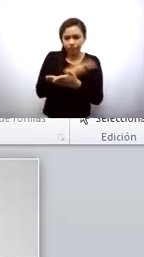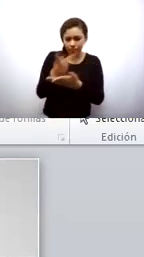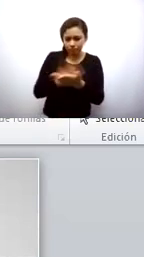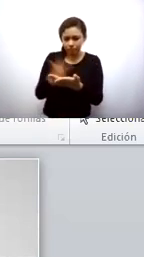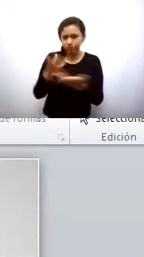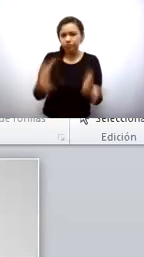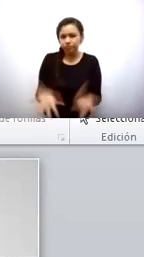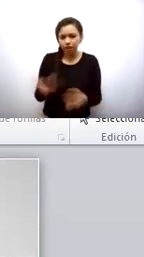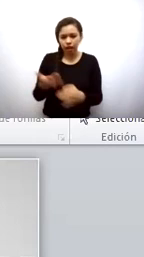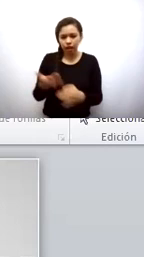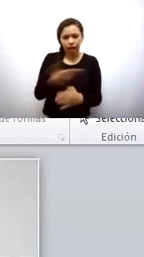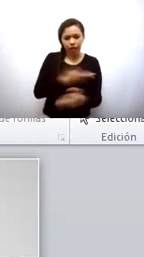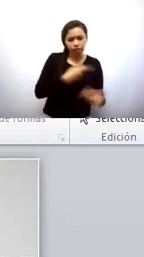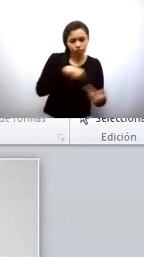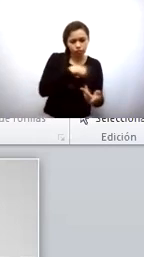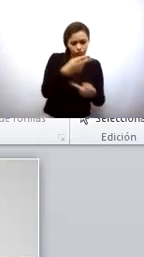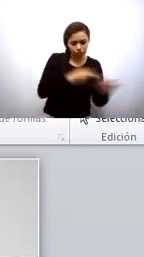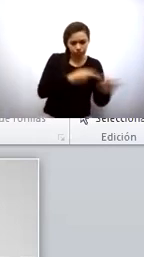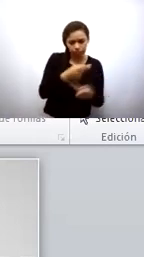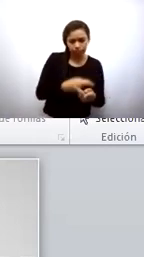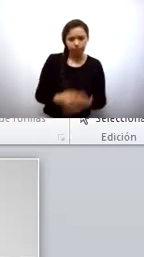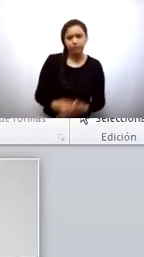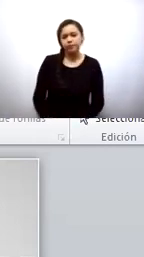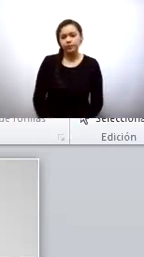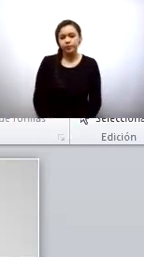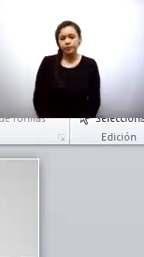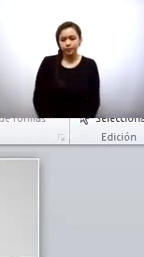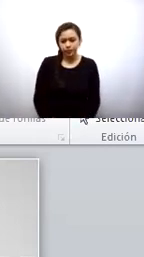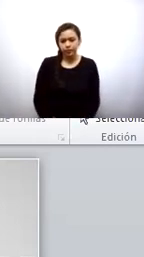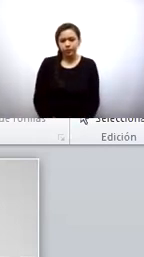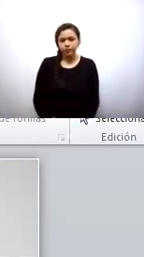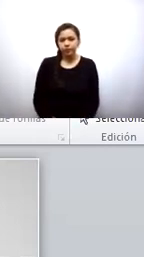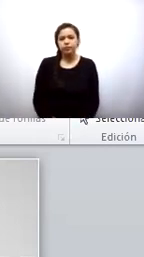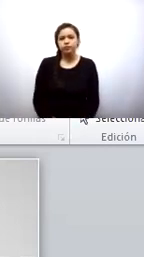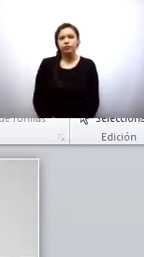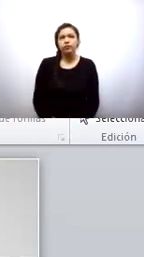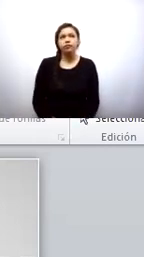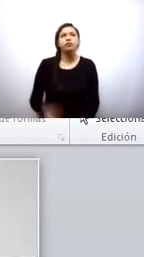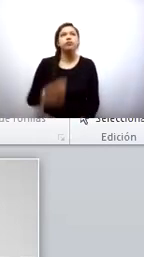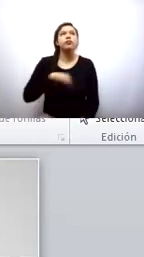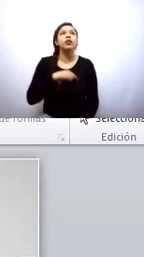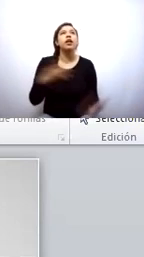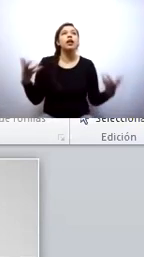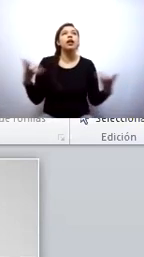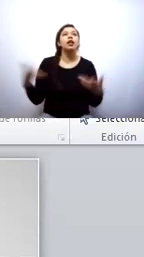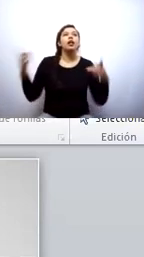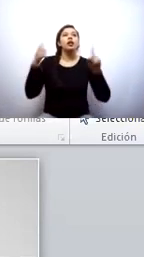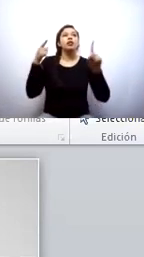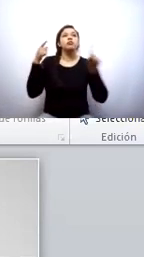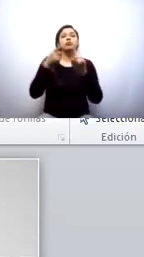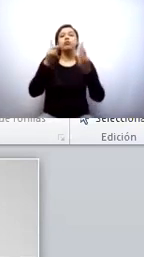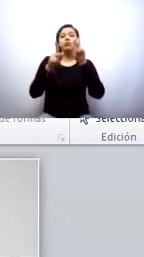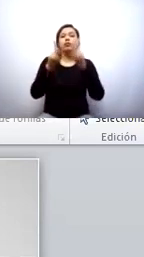de nuestra clase en estos ámbitos. En ese sentido, pues bueno, vamos a incursionar en esta plática en el rol de